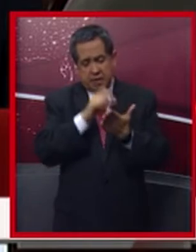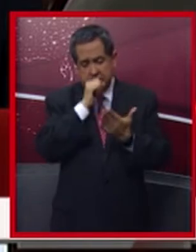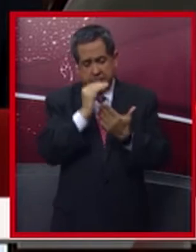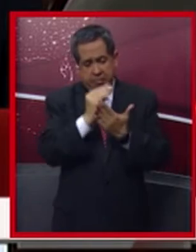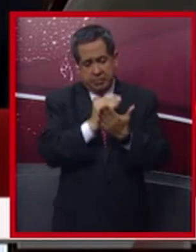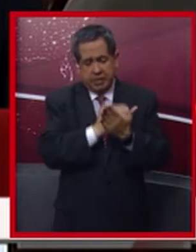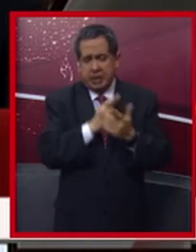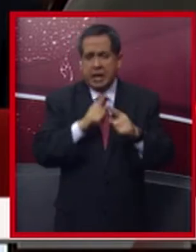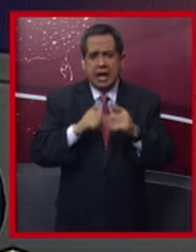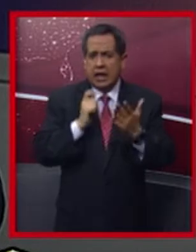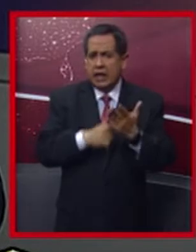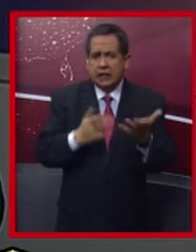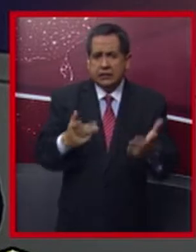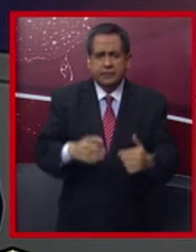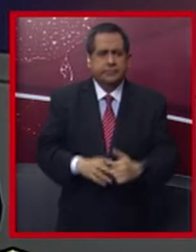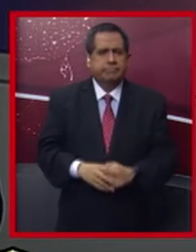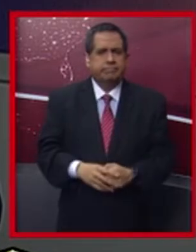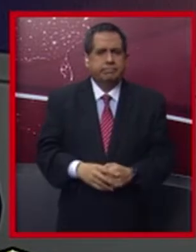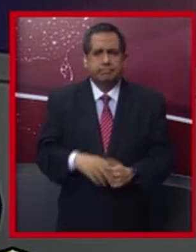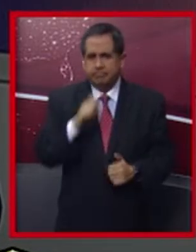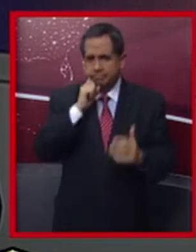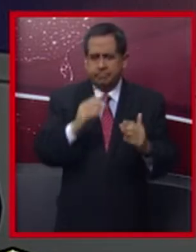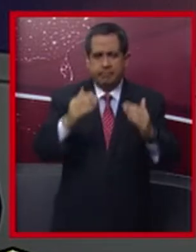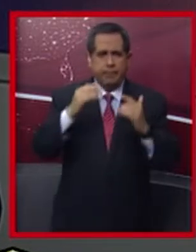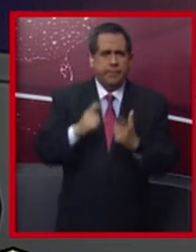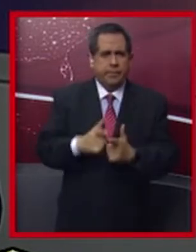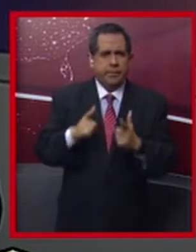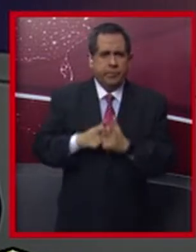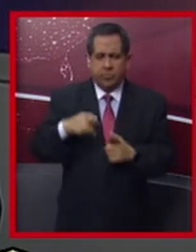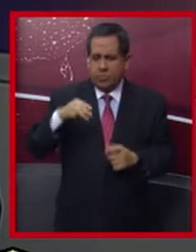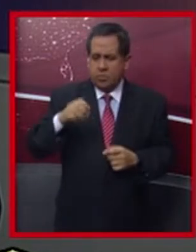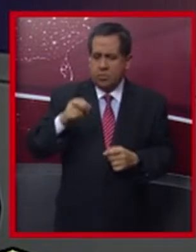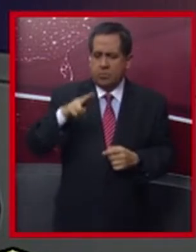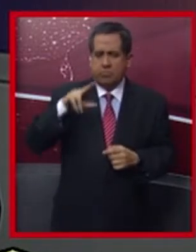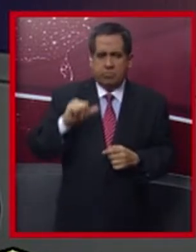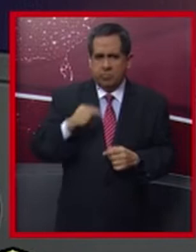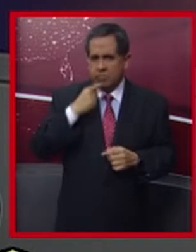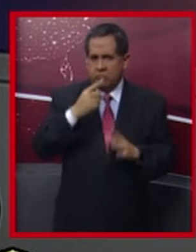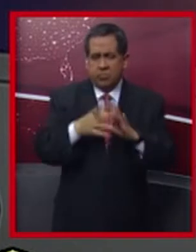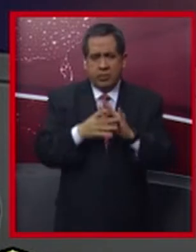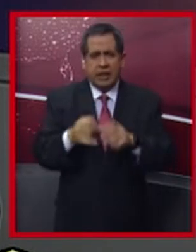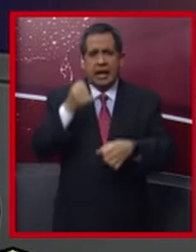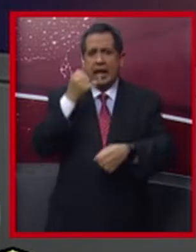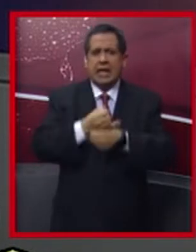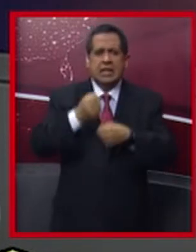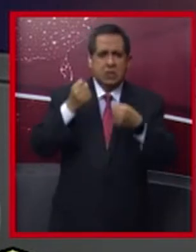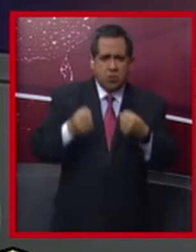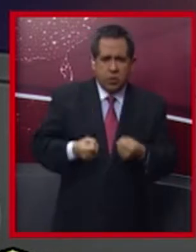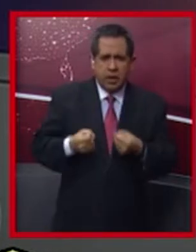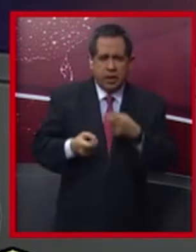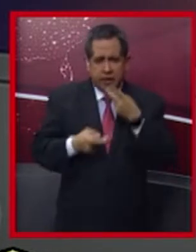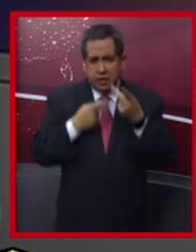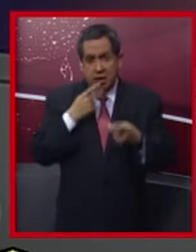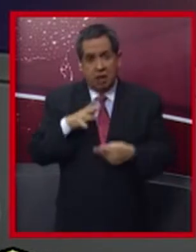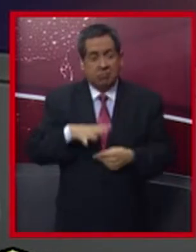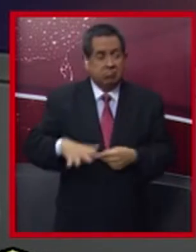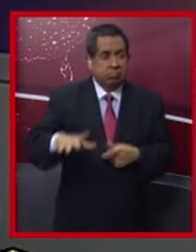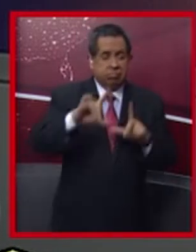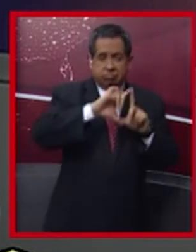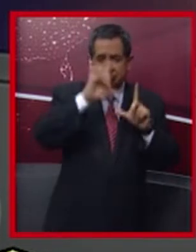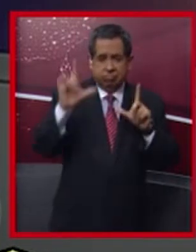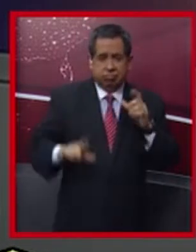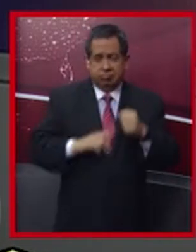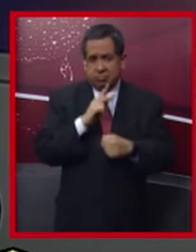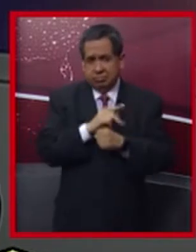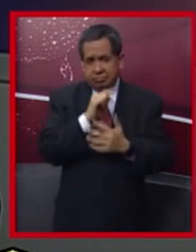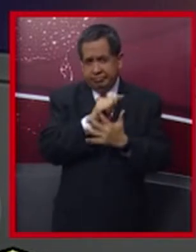usted se refiere? Bueno, a su vez, el grupo parlamentario de Morena habló sobre la crisis de inseguridad y la violencia extrema que se vive en varias regiones de